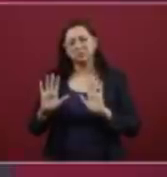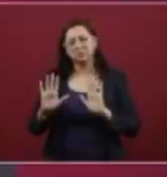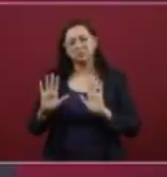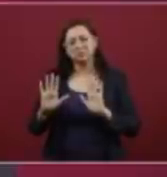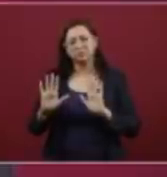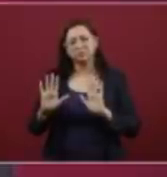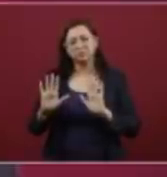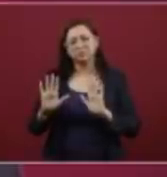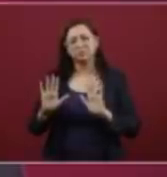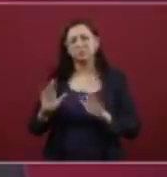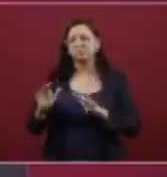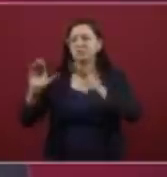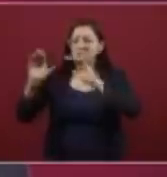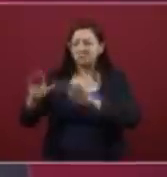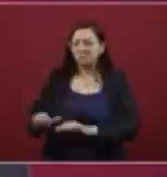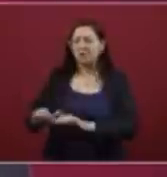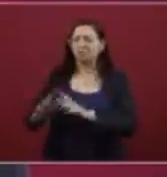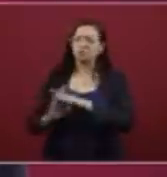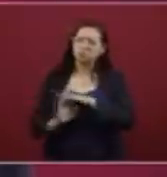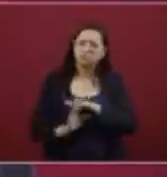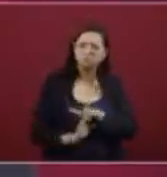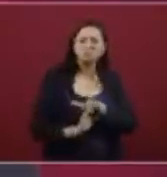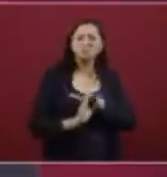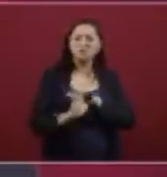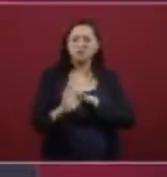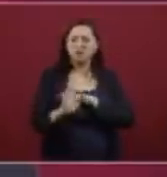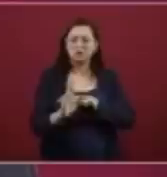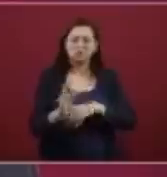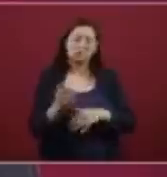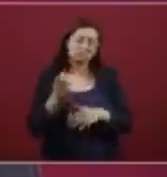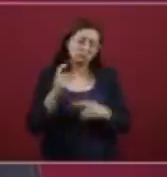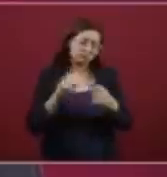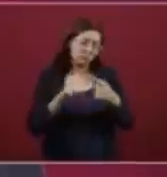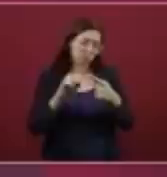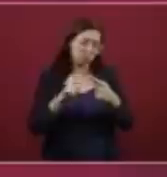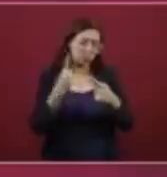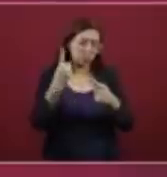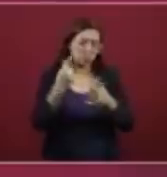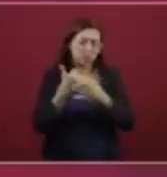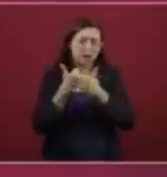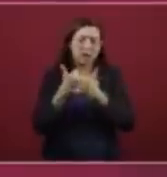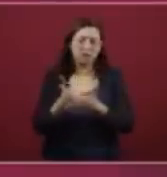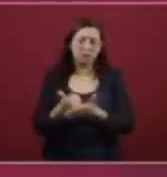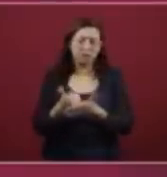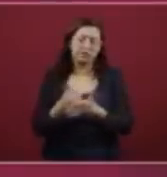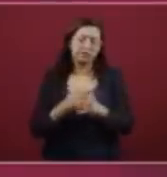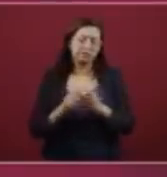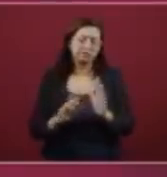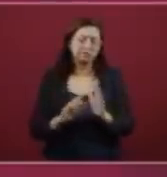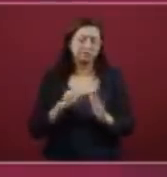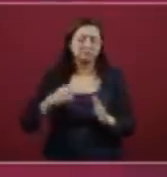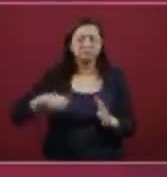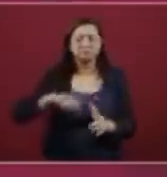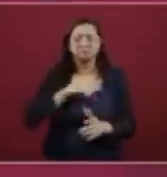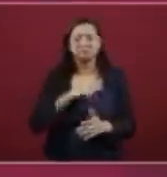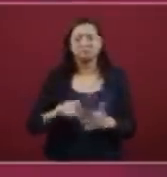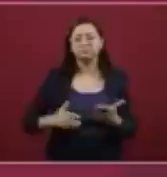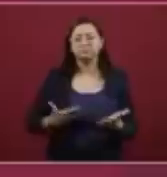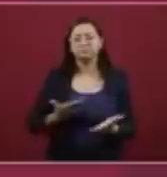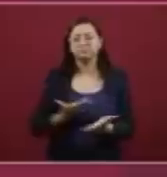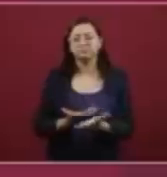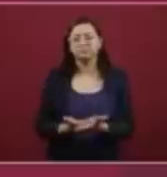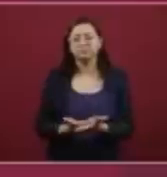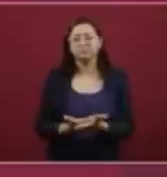el fenómeno migratorio. Esa es una forma de ayudar. Eso es lo que se está proponiendo,